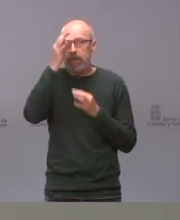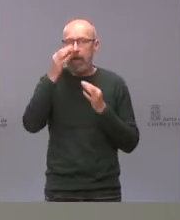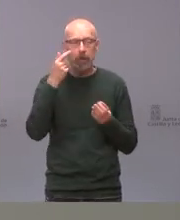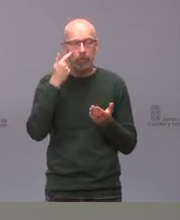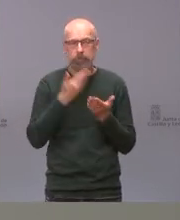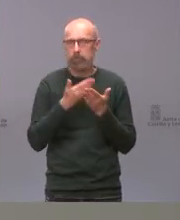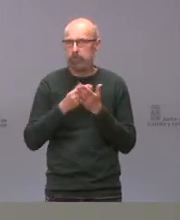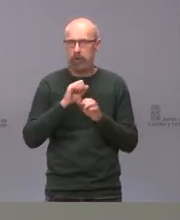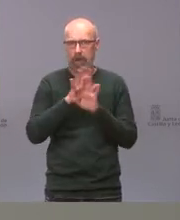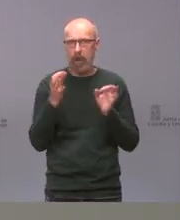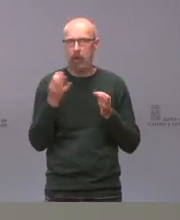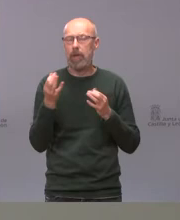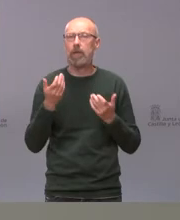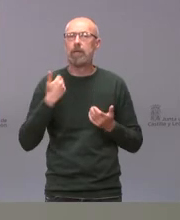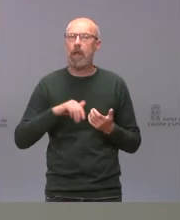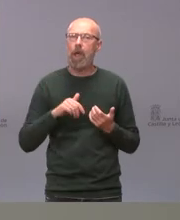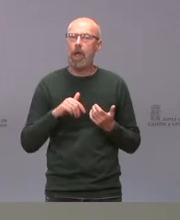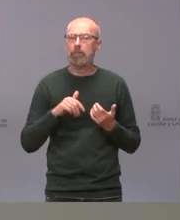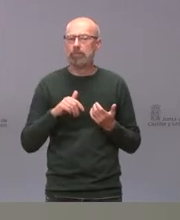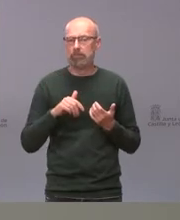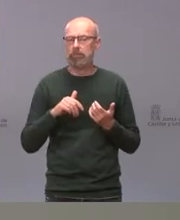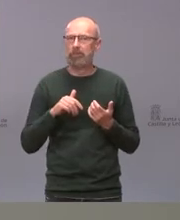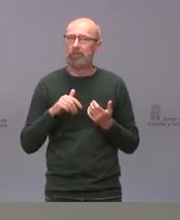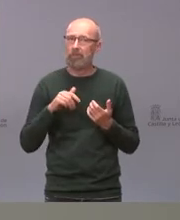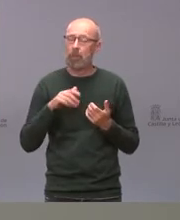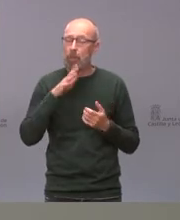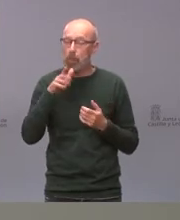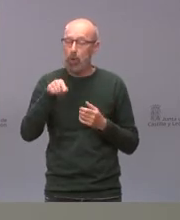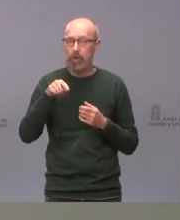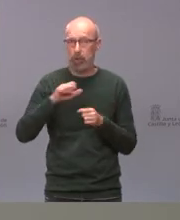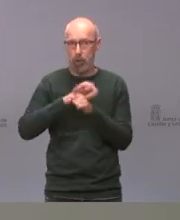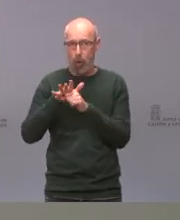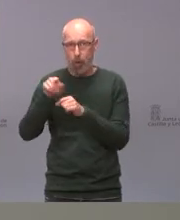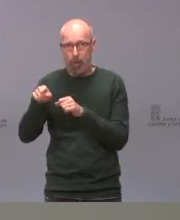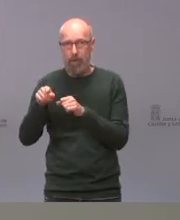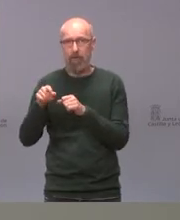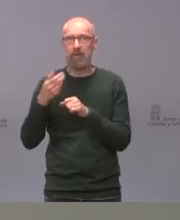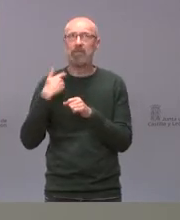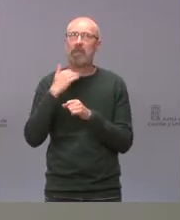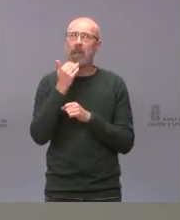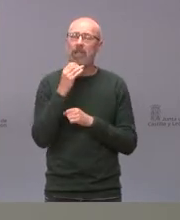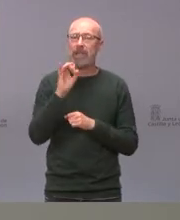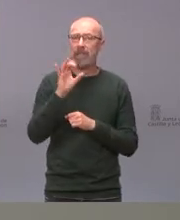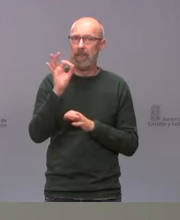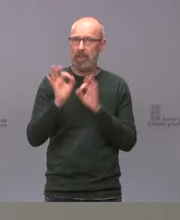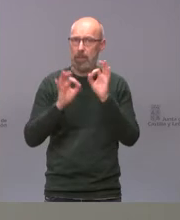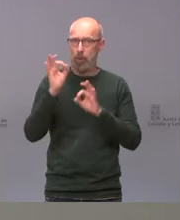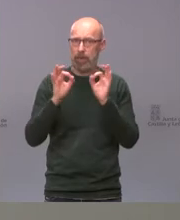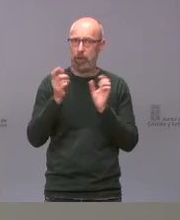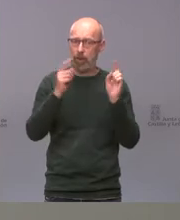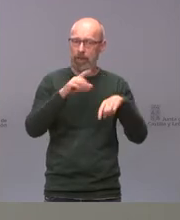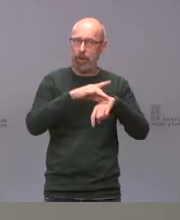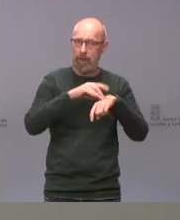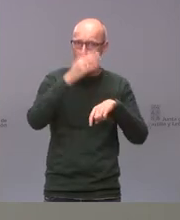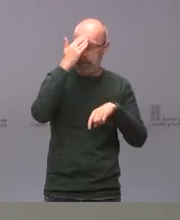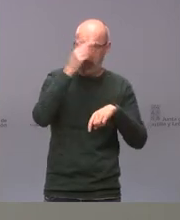evidentemente han tenido una parte importante en esta gran tasa de actividad. En torno al 15% de las consultas de atención primaria han sido por